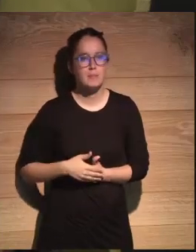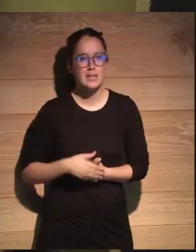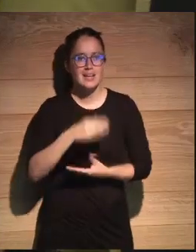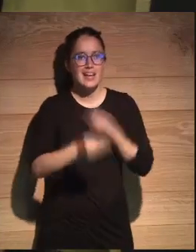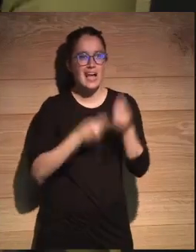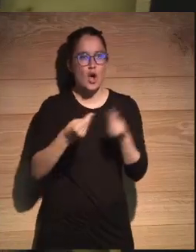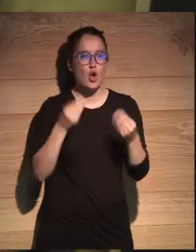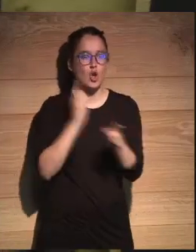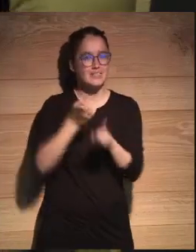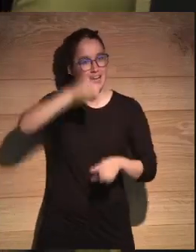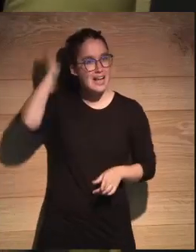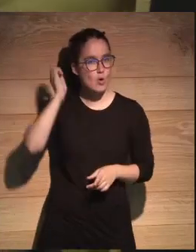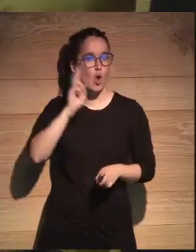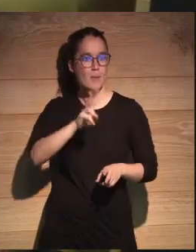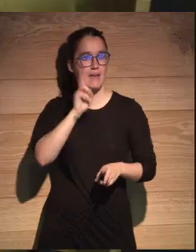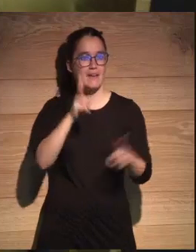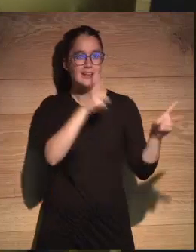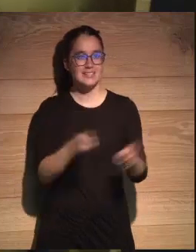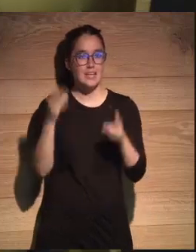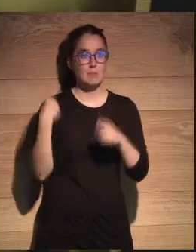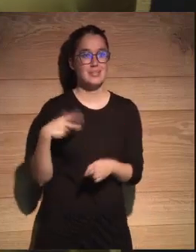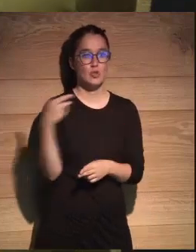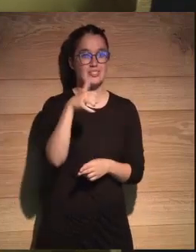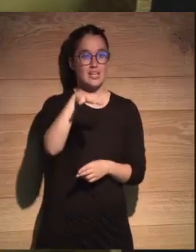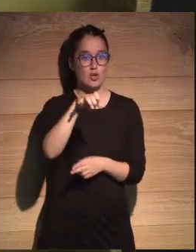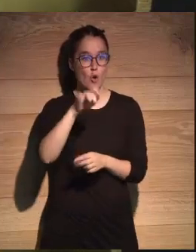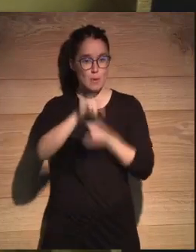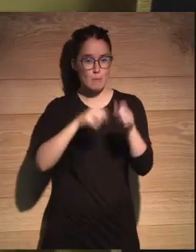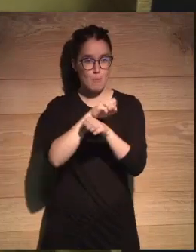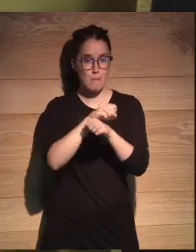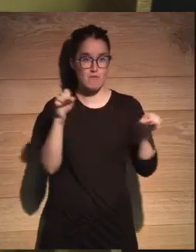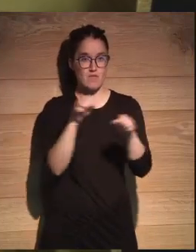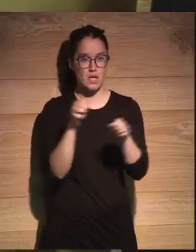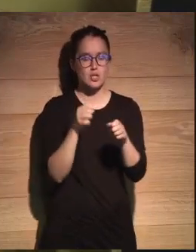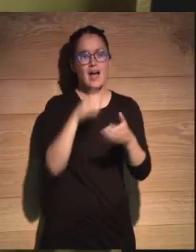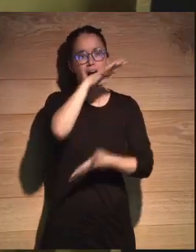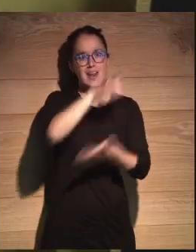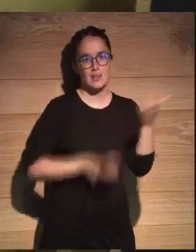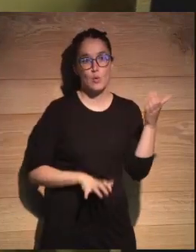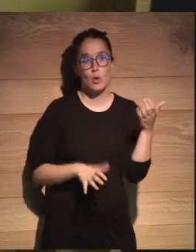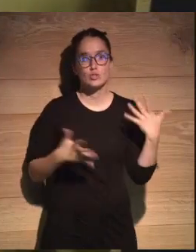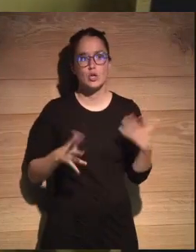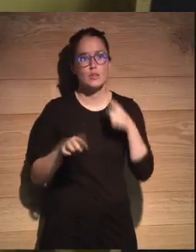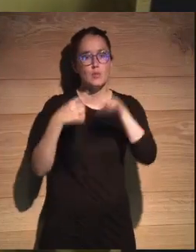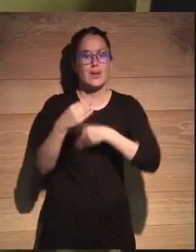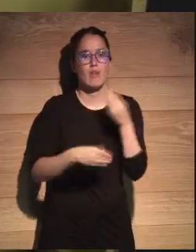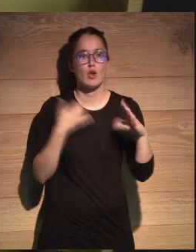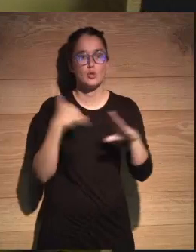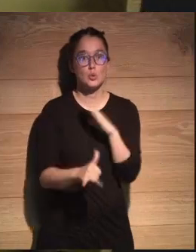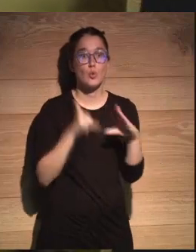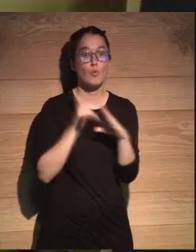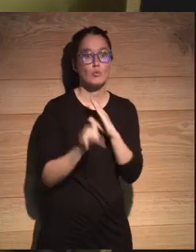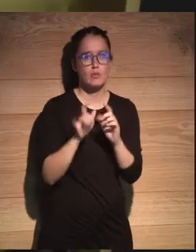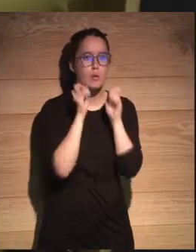hacer con la calvicie, o ve la serie de Chernóbil y entonces le sale el artículo de Chernóbil. Y luego, ¿a dónde va? A YouTube.